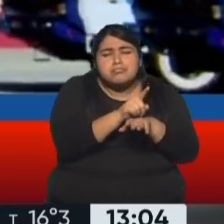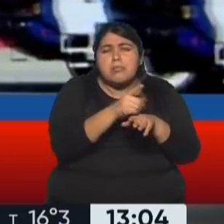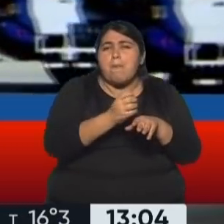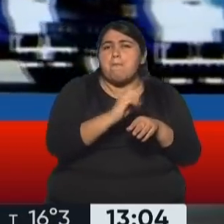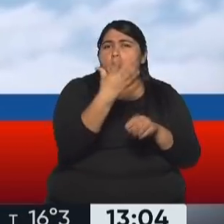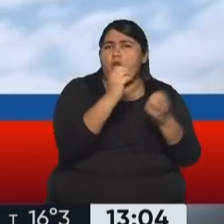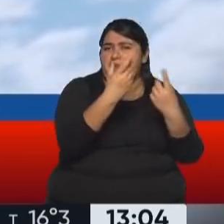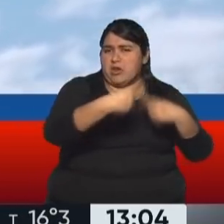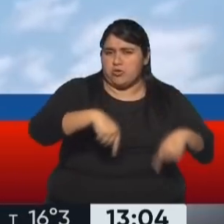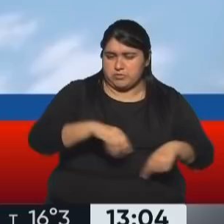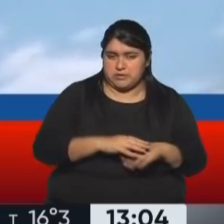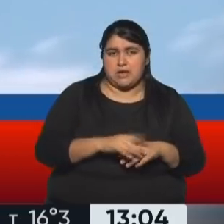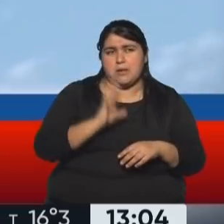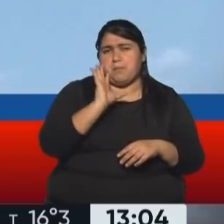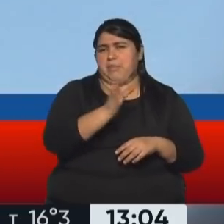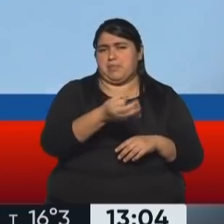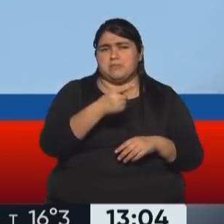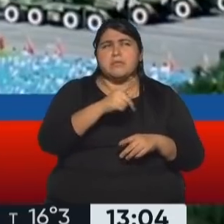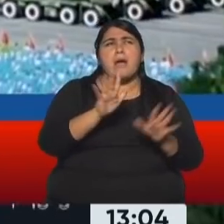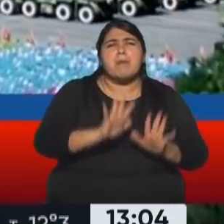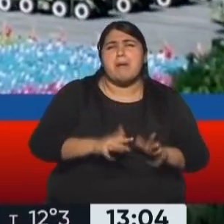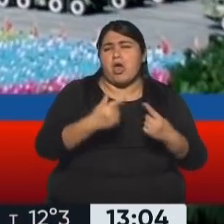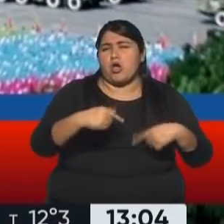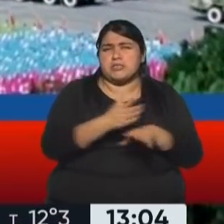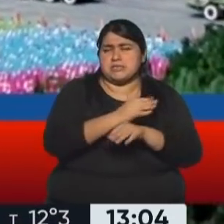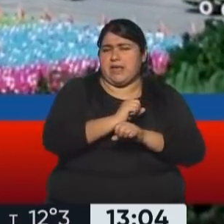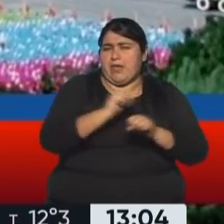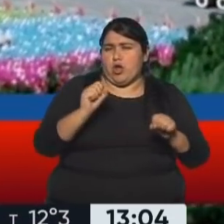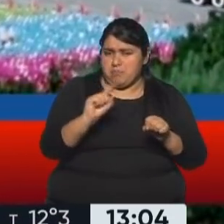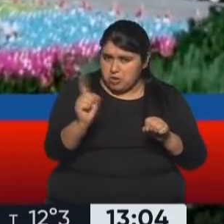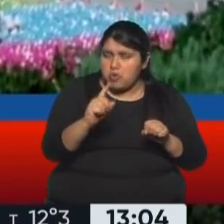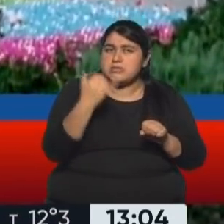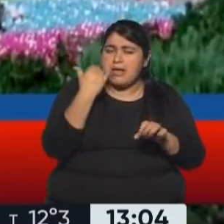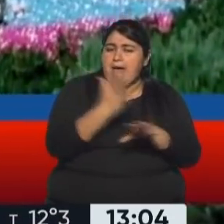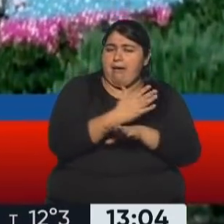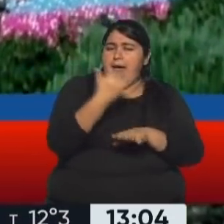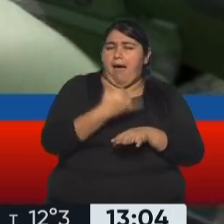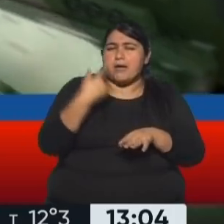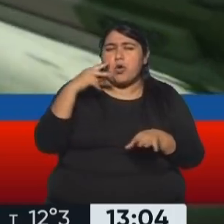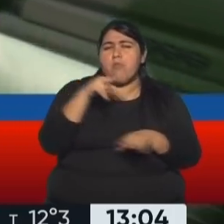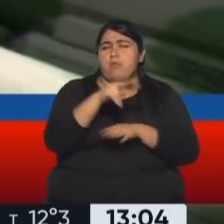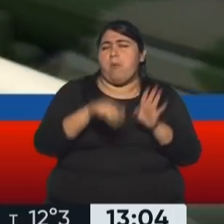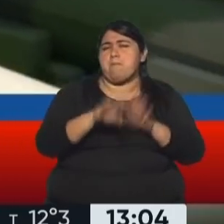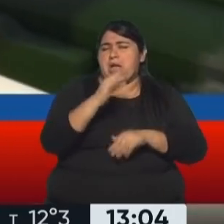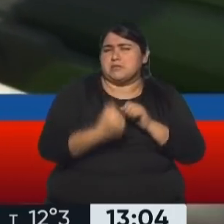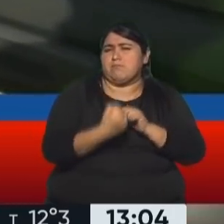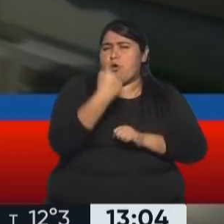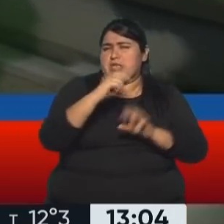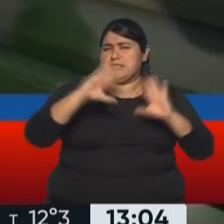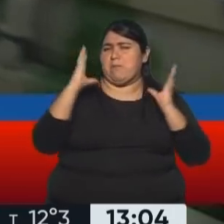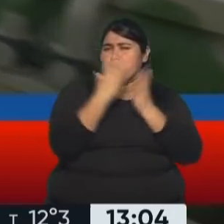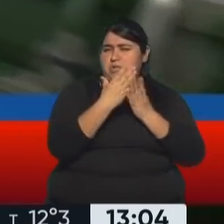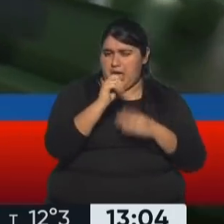es claro. No hay improvisación, sino una mirada común que señala a China como potencia mundial y